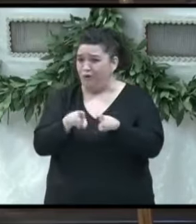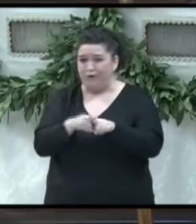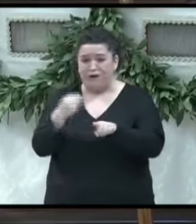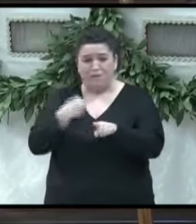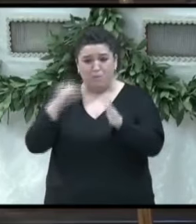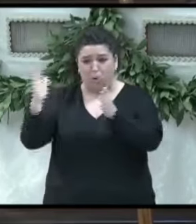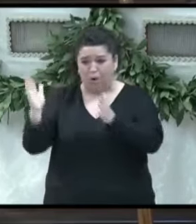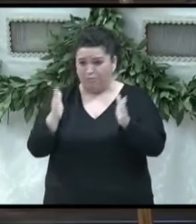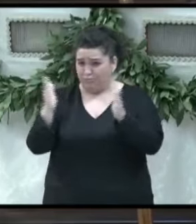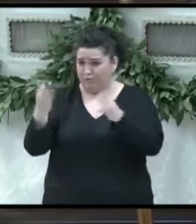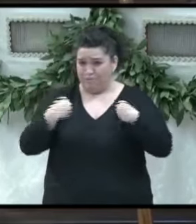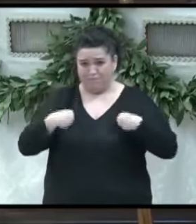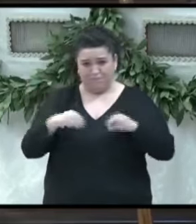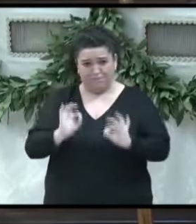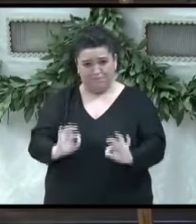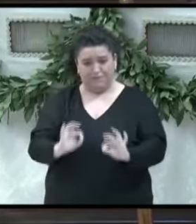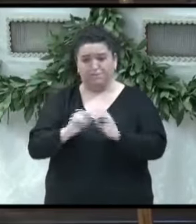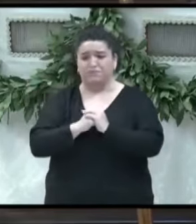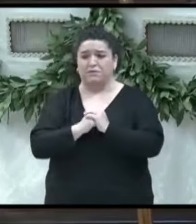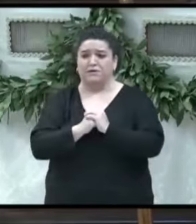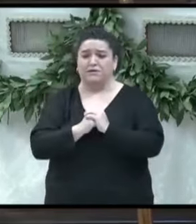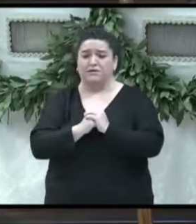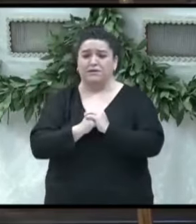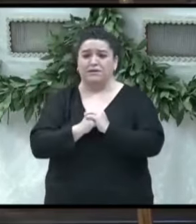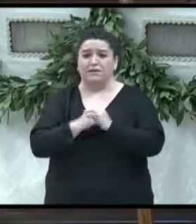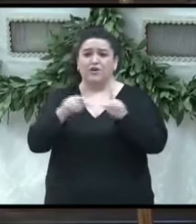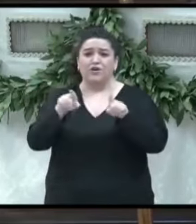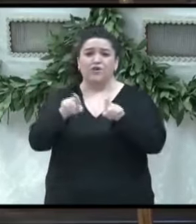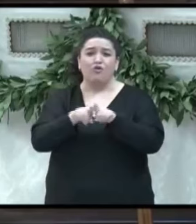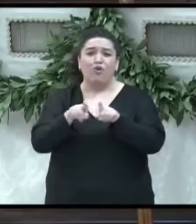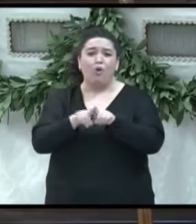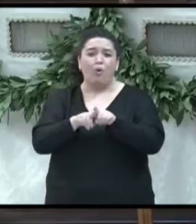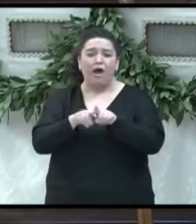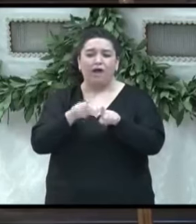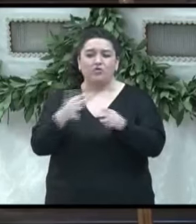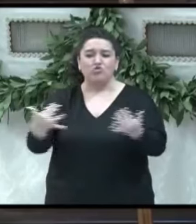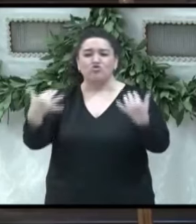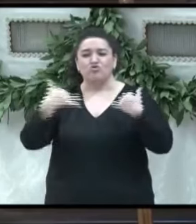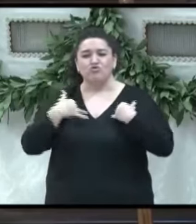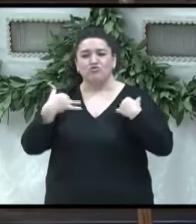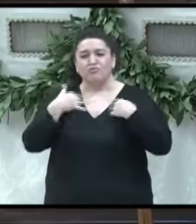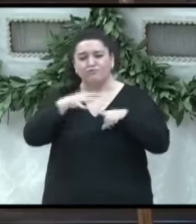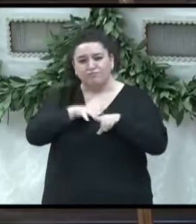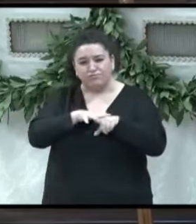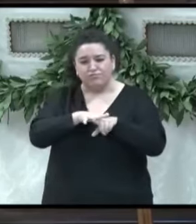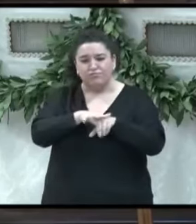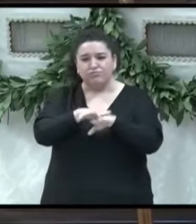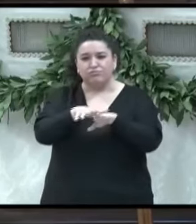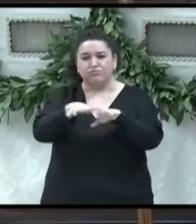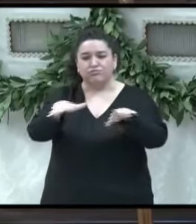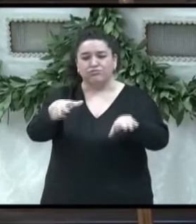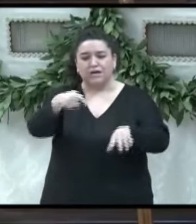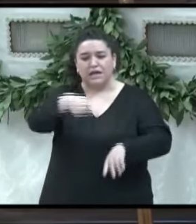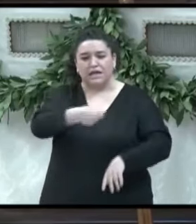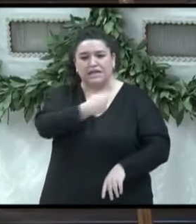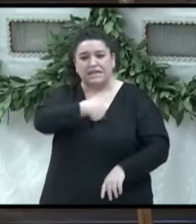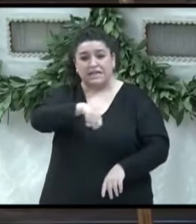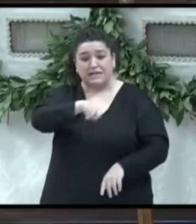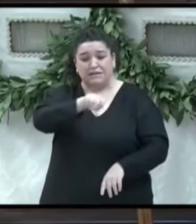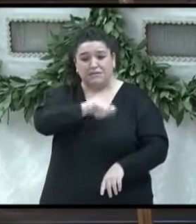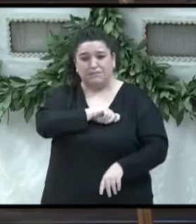mismo momento fue como el baño de sangre en España